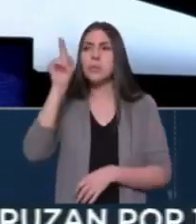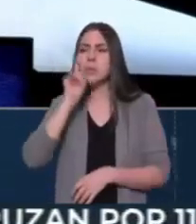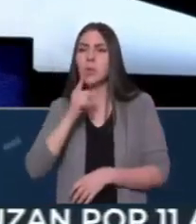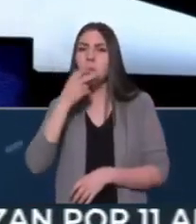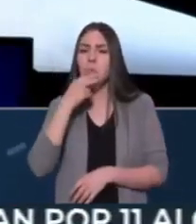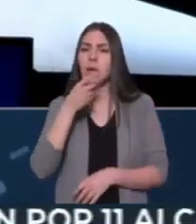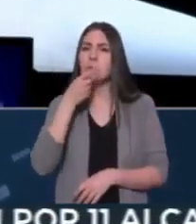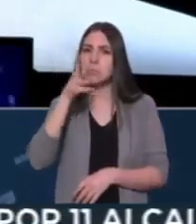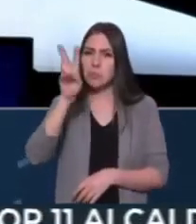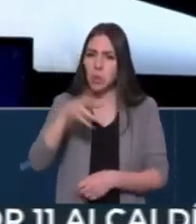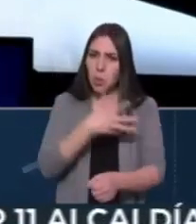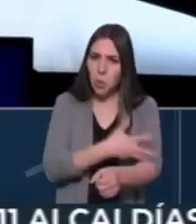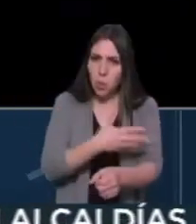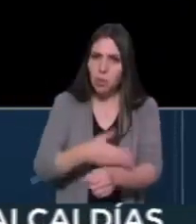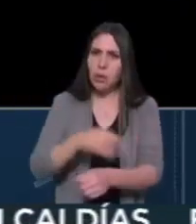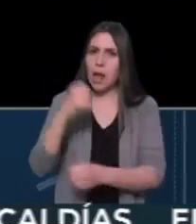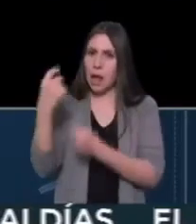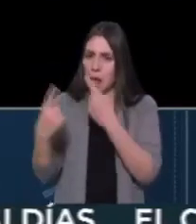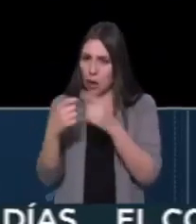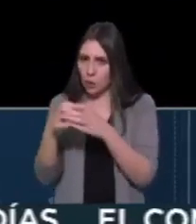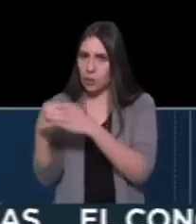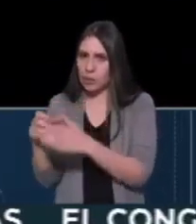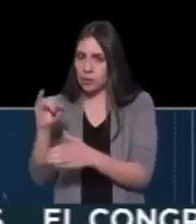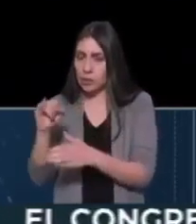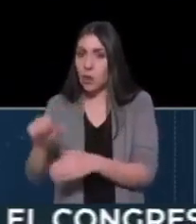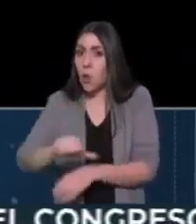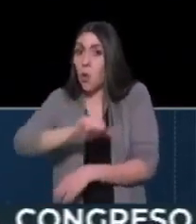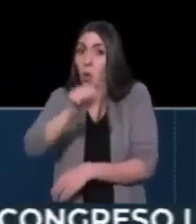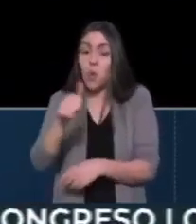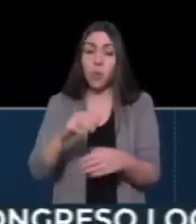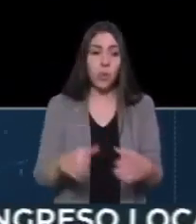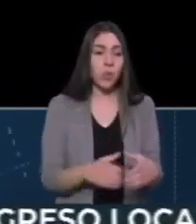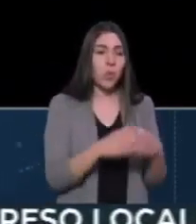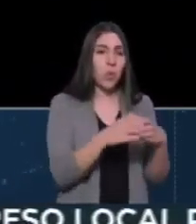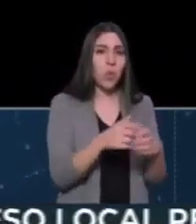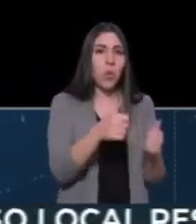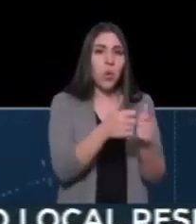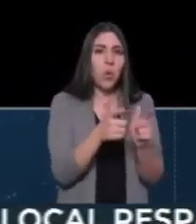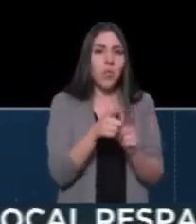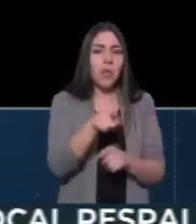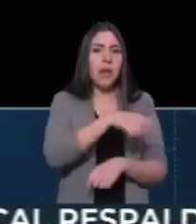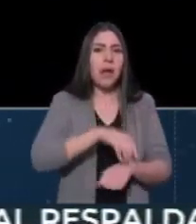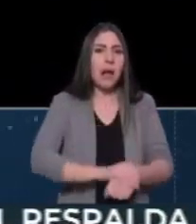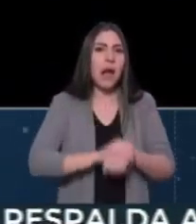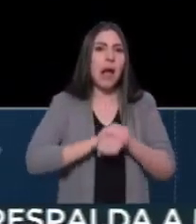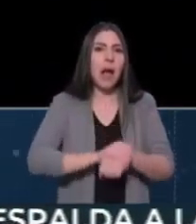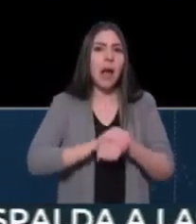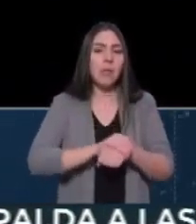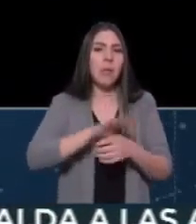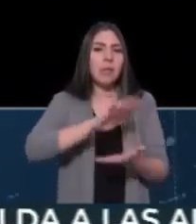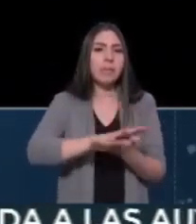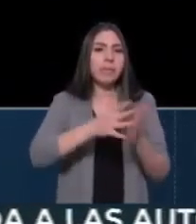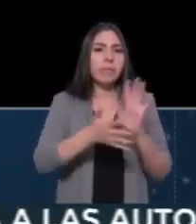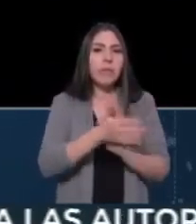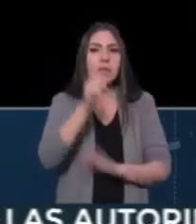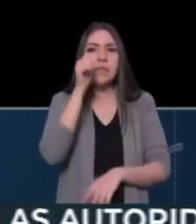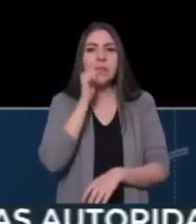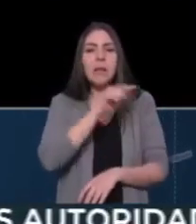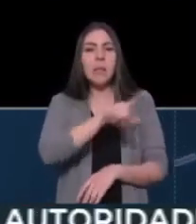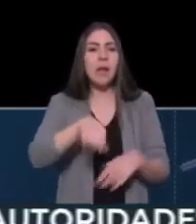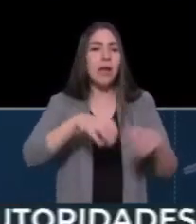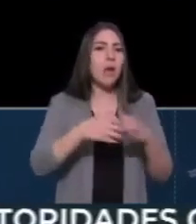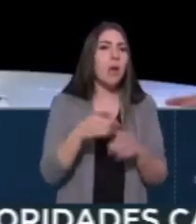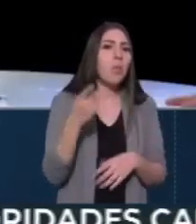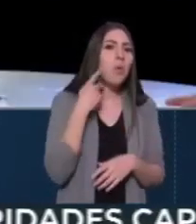grupo muy identificado con las transnacionales, que son amigos, que conviven con los políticos, y eso